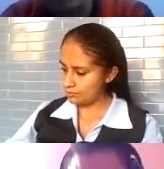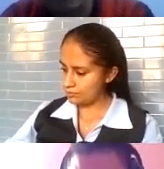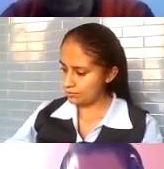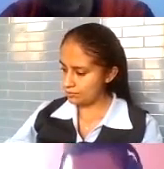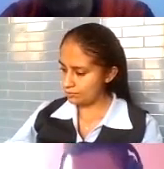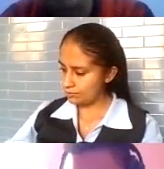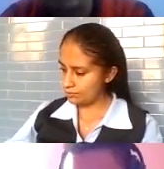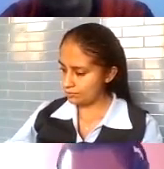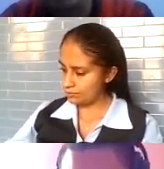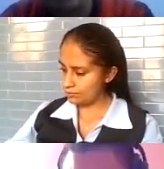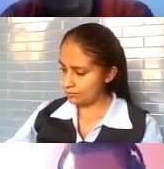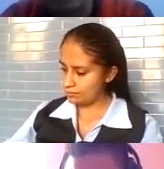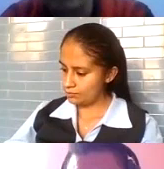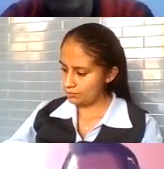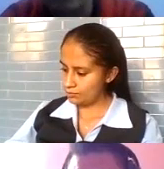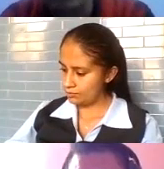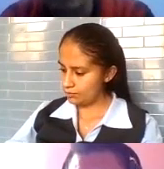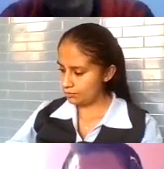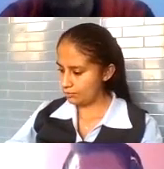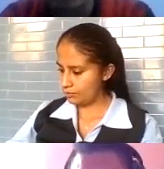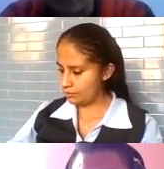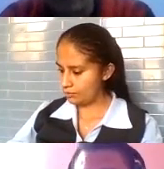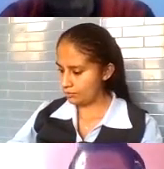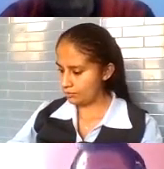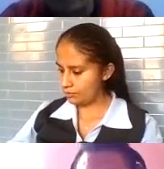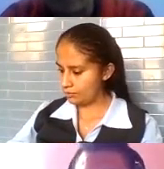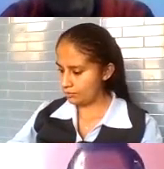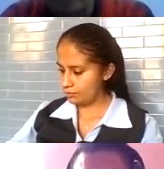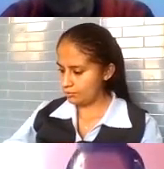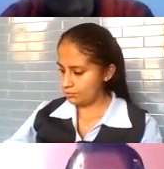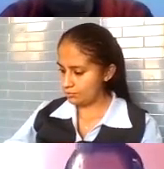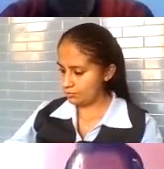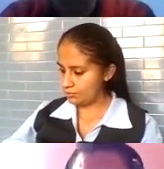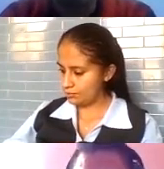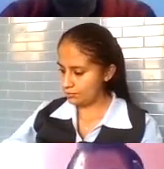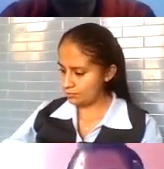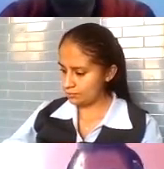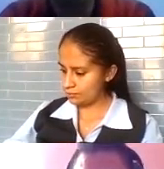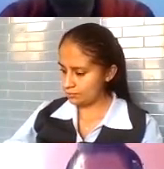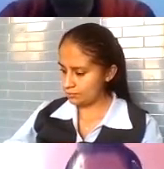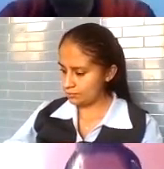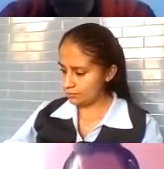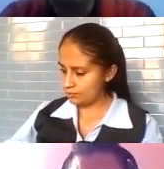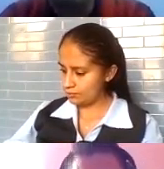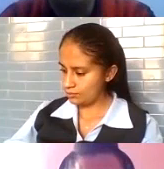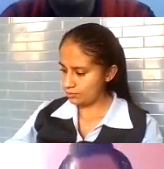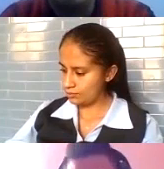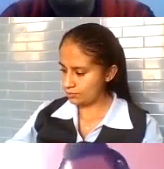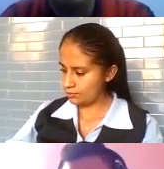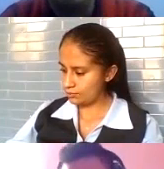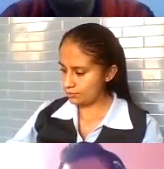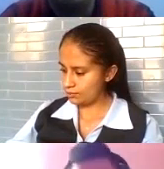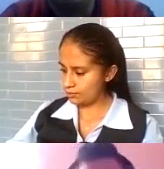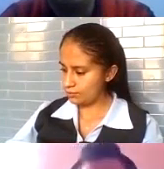las personas que están apoyando pueden irse un poco de frente, dependiendo de la persona, ¿no? Entonces, sí nos decían que tendría